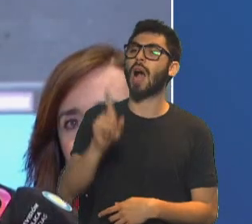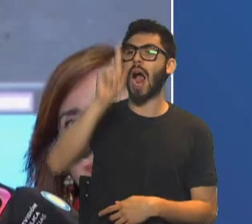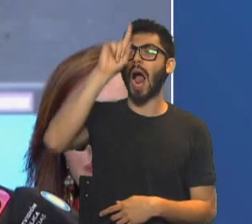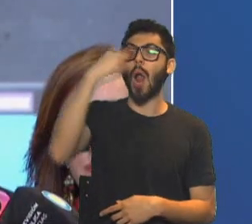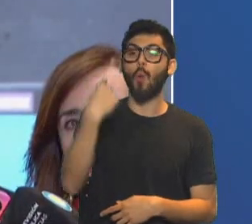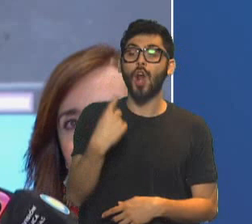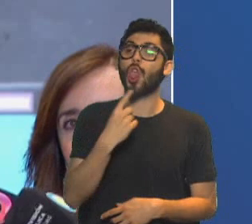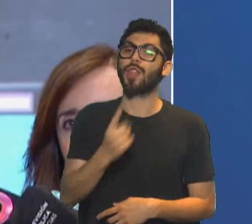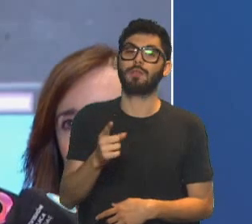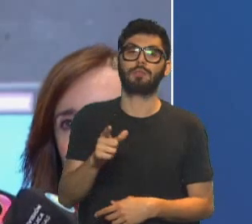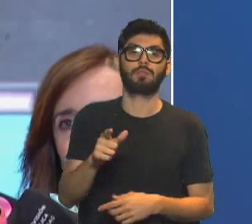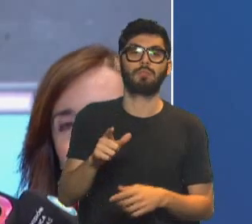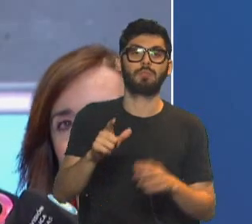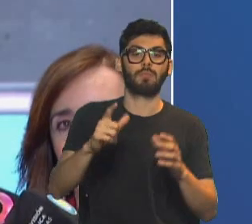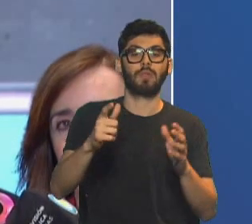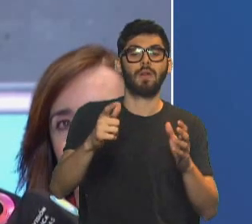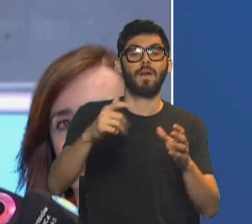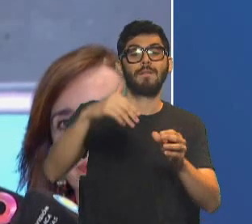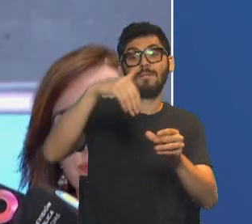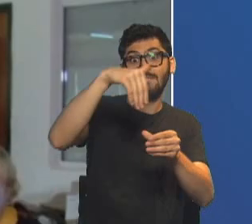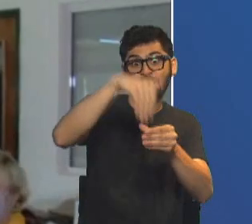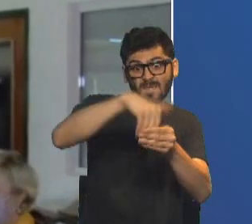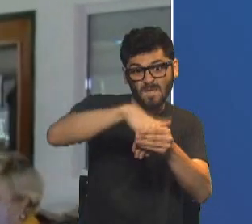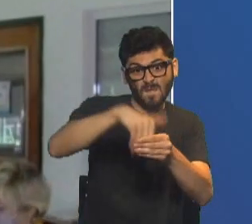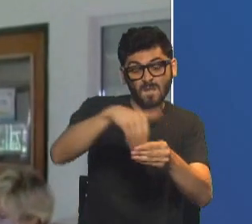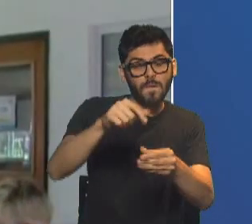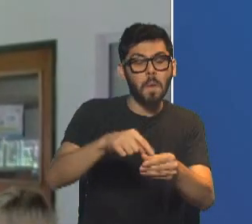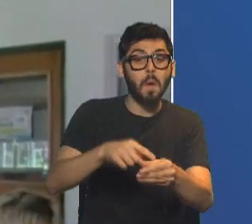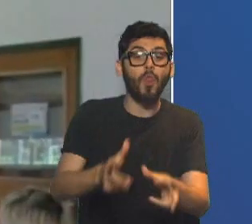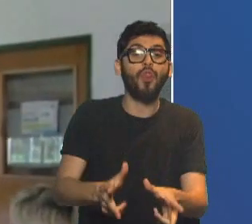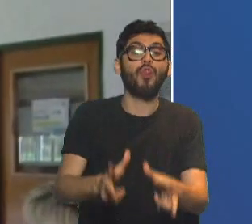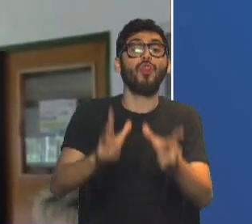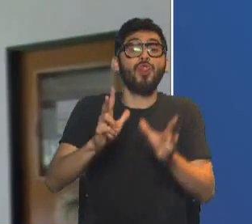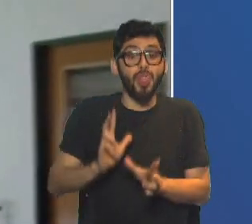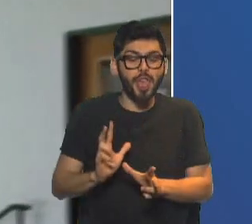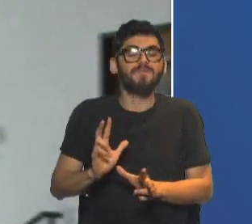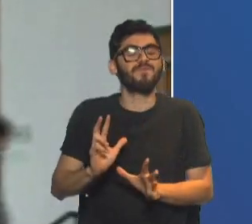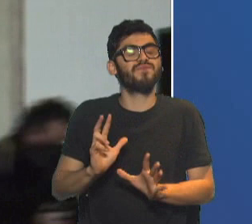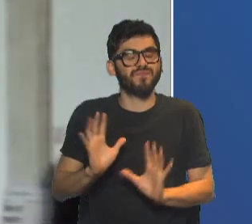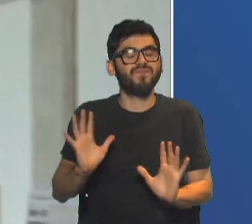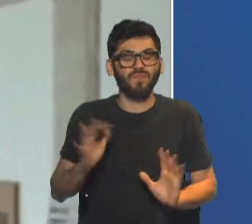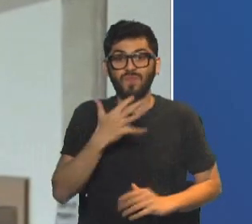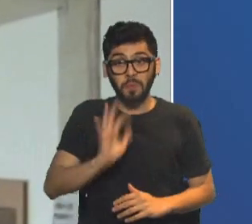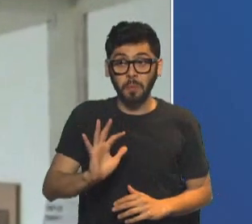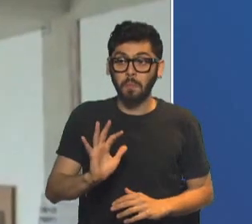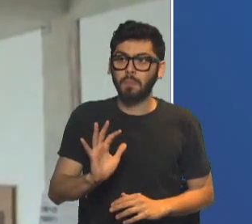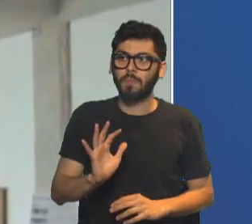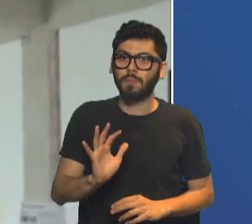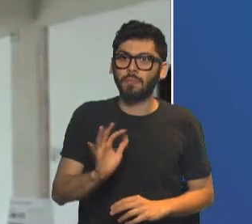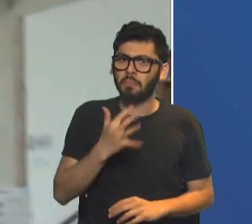el mensaje de las urnas, no especifica cuál es ese mensaje y tampoco dice